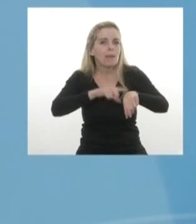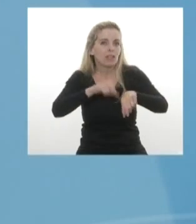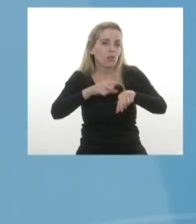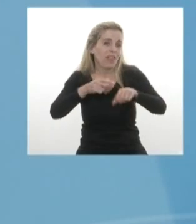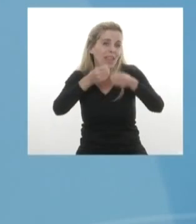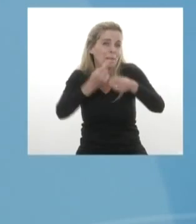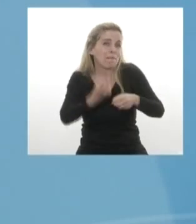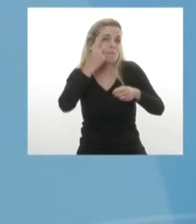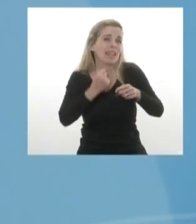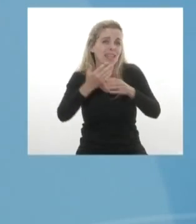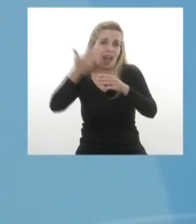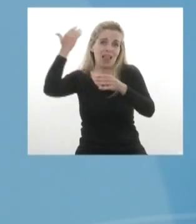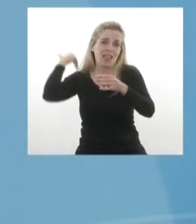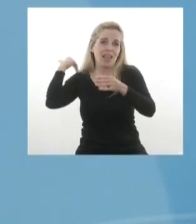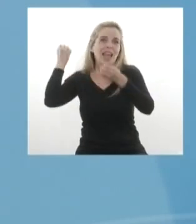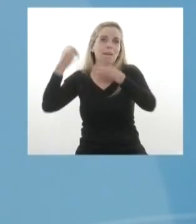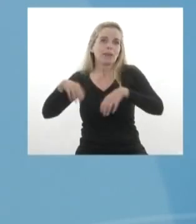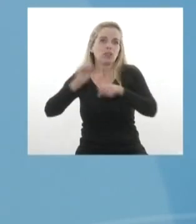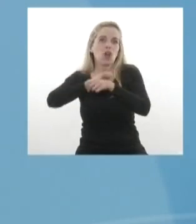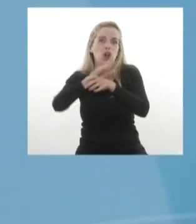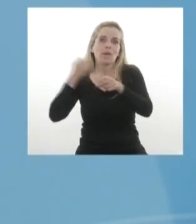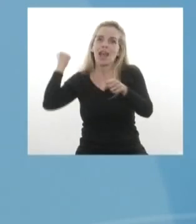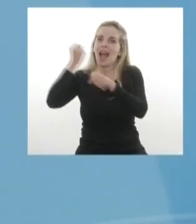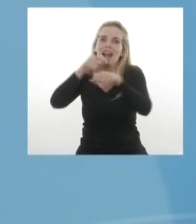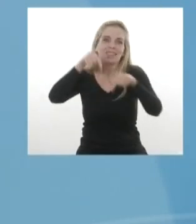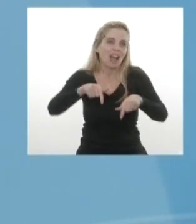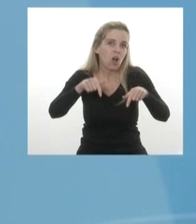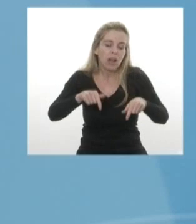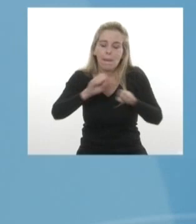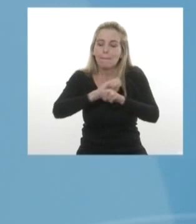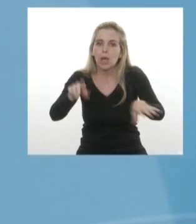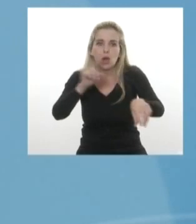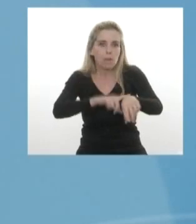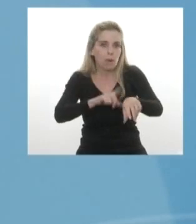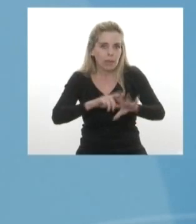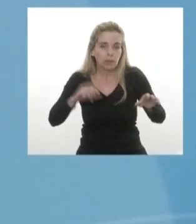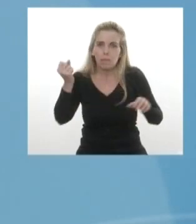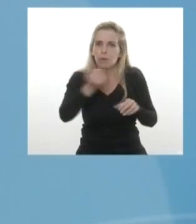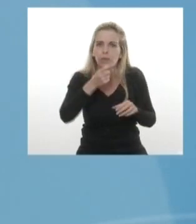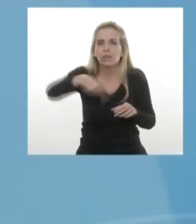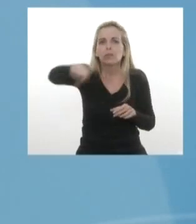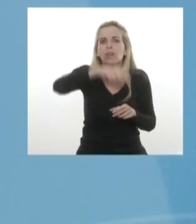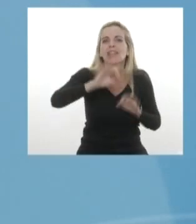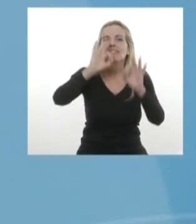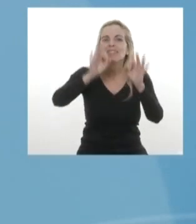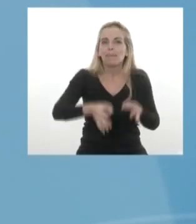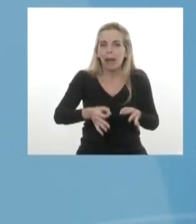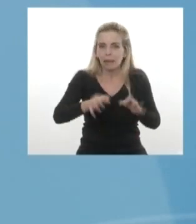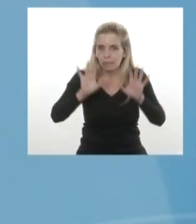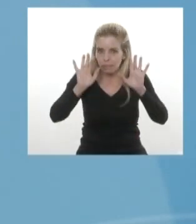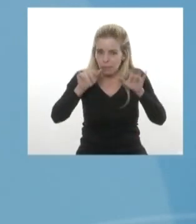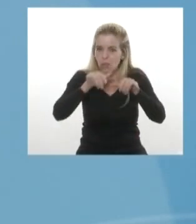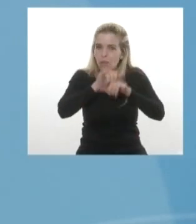que comenzó la pandemia. Es muy importante que ustedes sepan que todos los